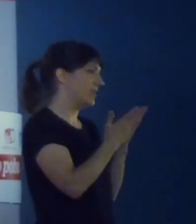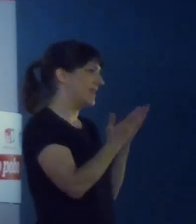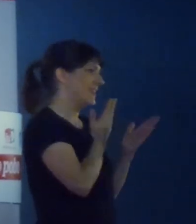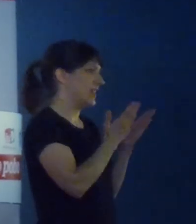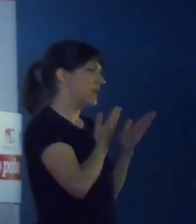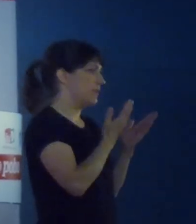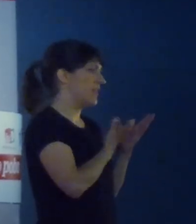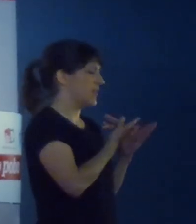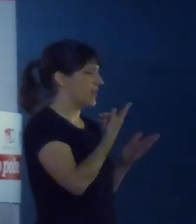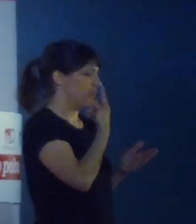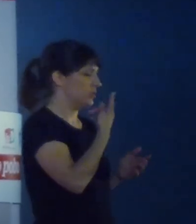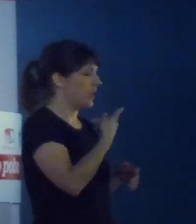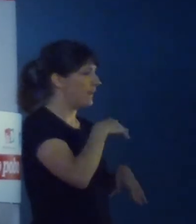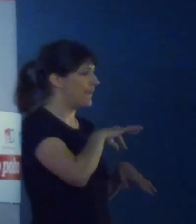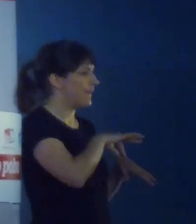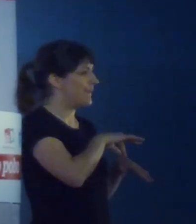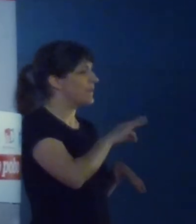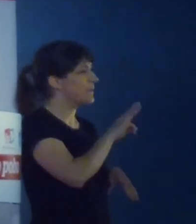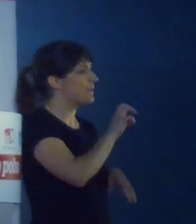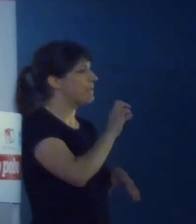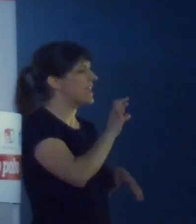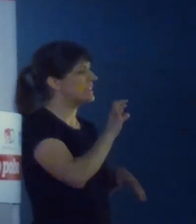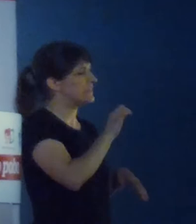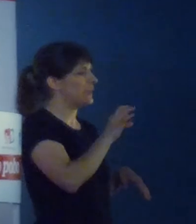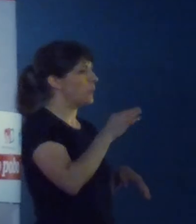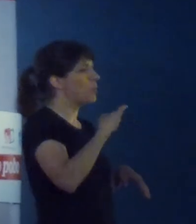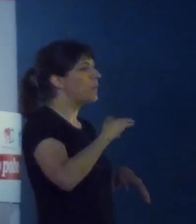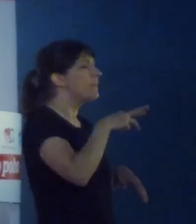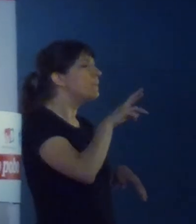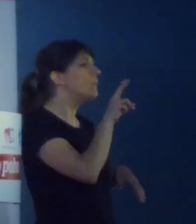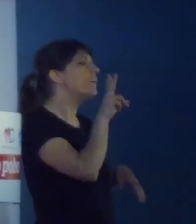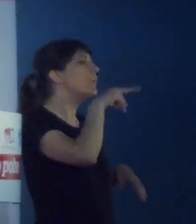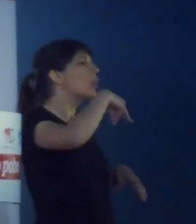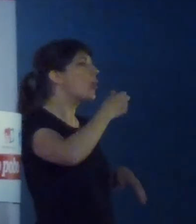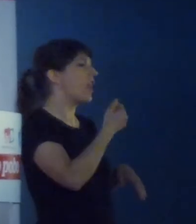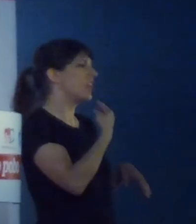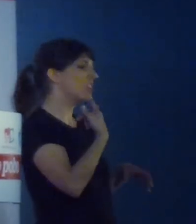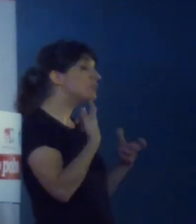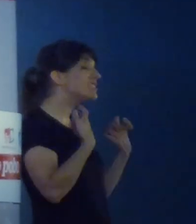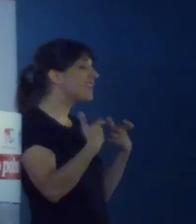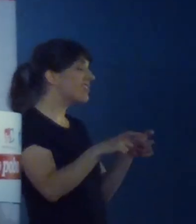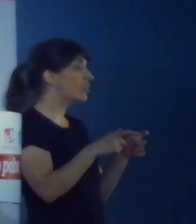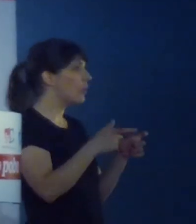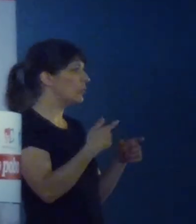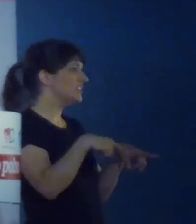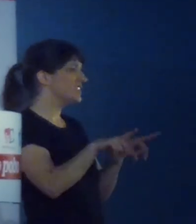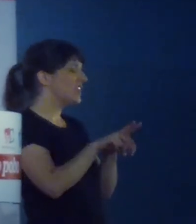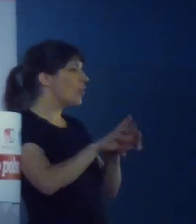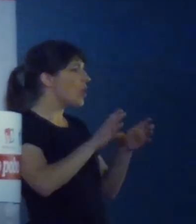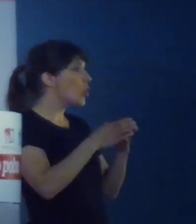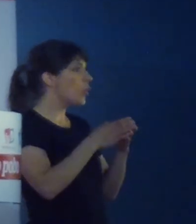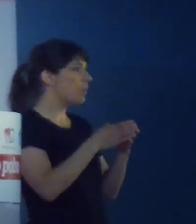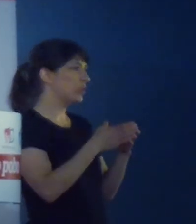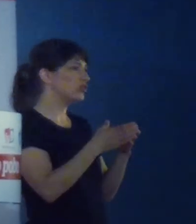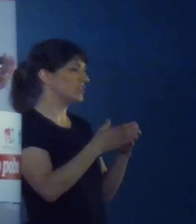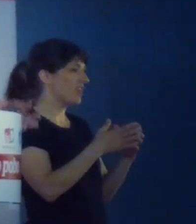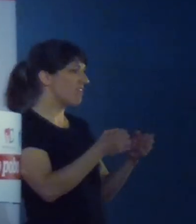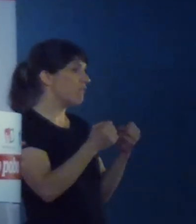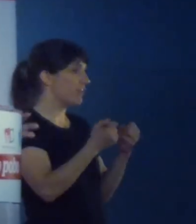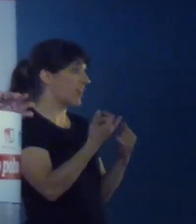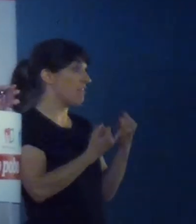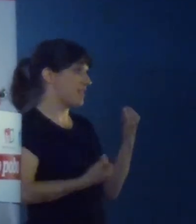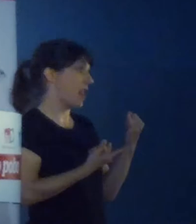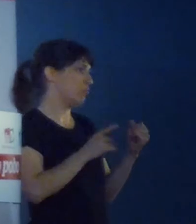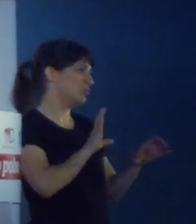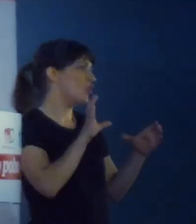Peste Bruna. La Peste Bruna eran as seccións de asalto. Pero as seccións de asalto eran do partido